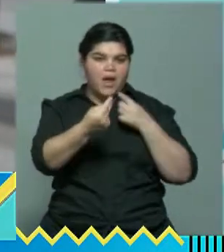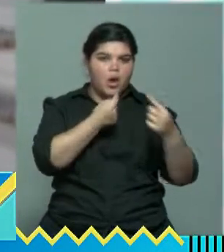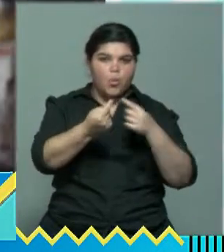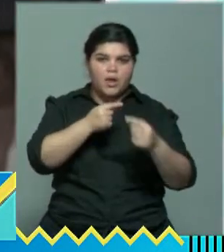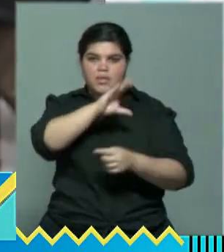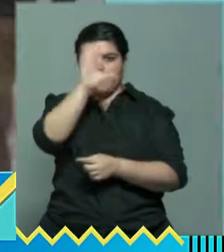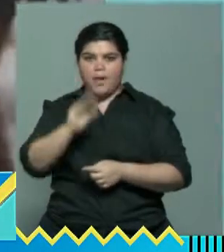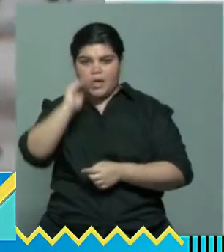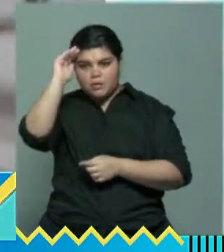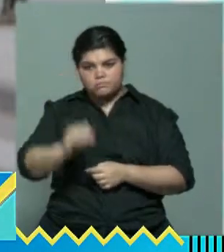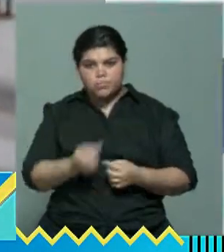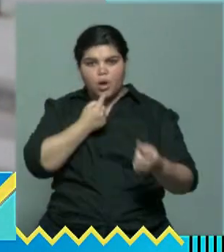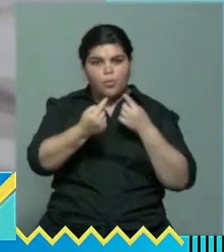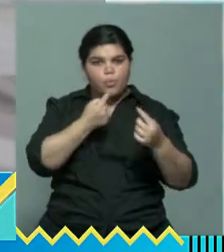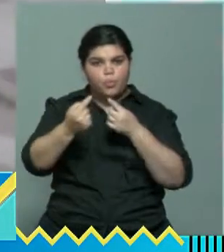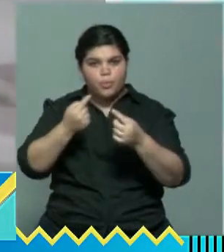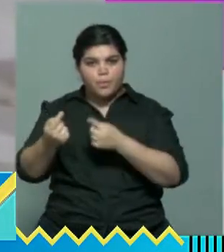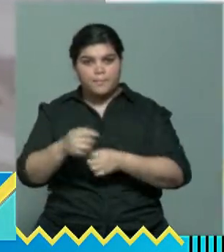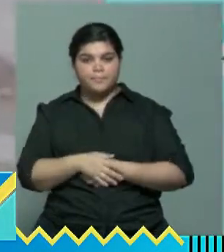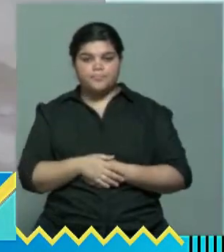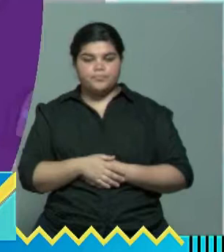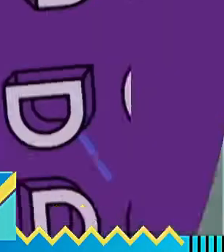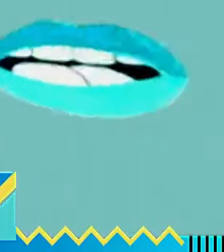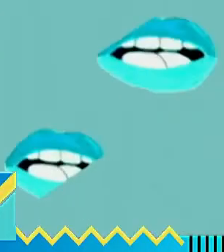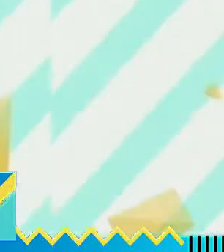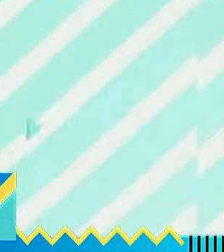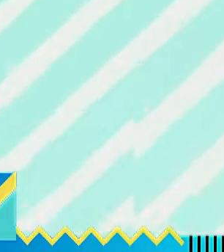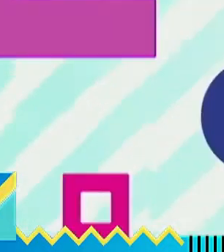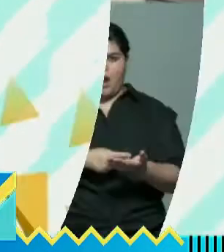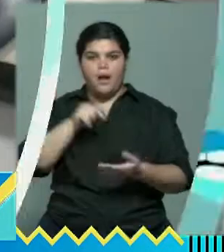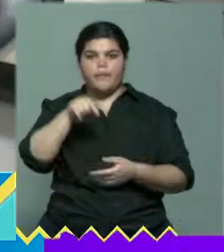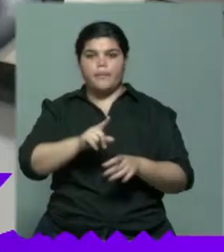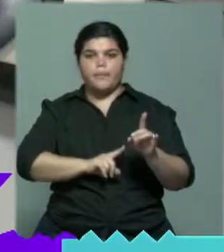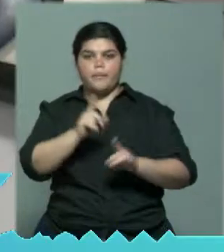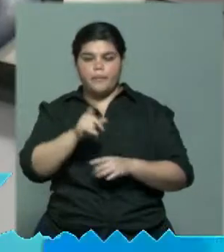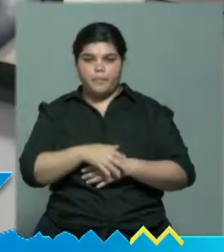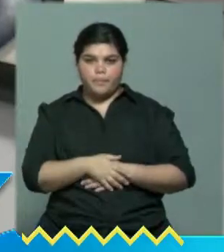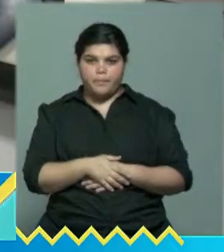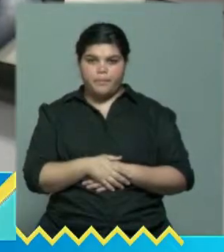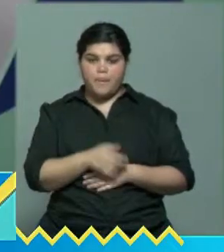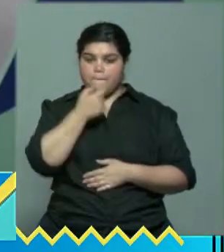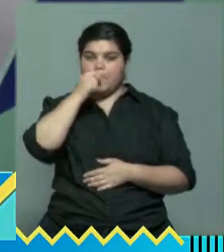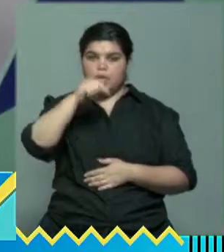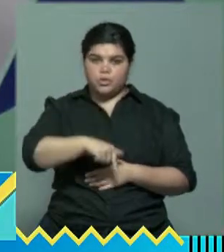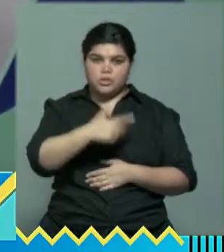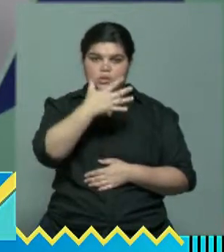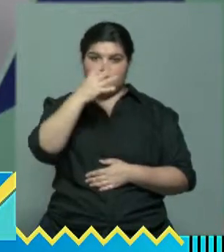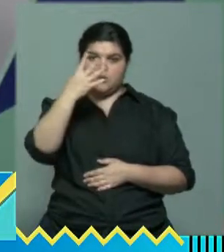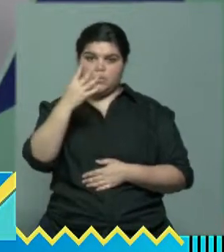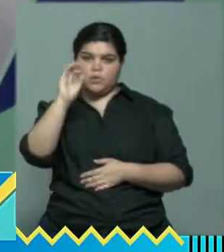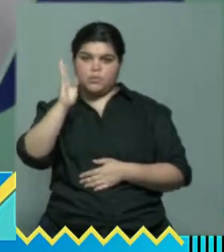Sí. Y terminamos en que Mendoza, en Mendoza, el